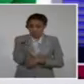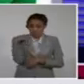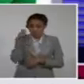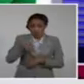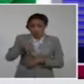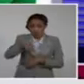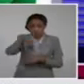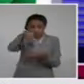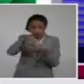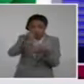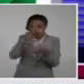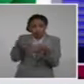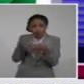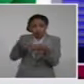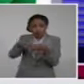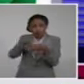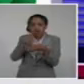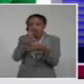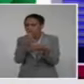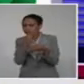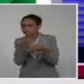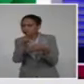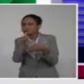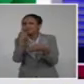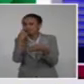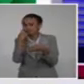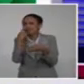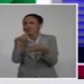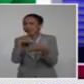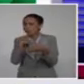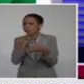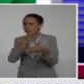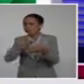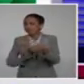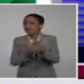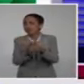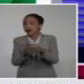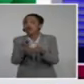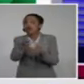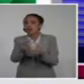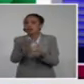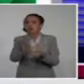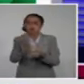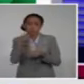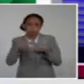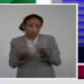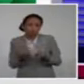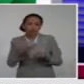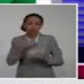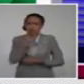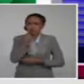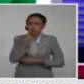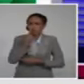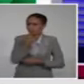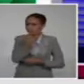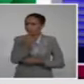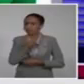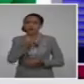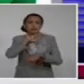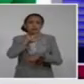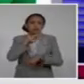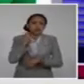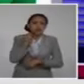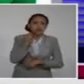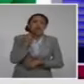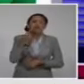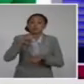con tos, secreción nasal, fiebre, se hizo el diagnóstico de sospechosa mediante el test de